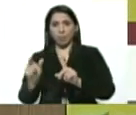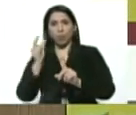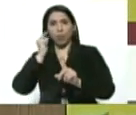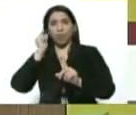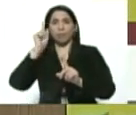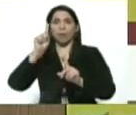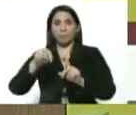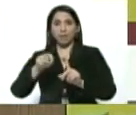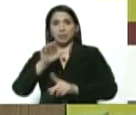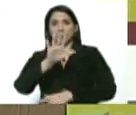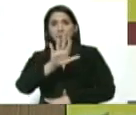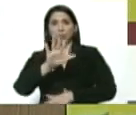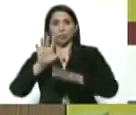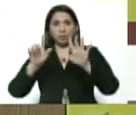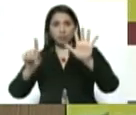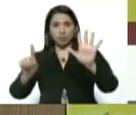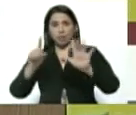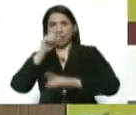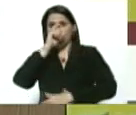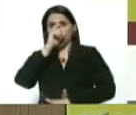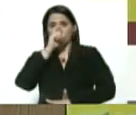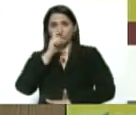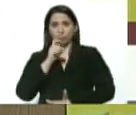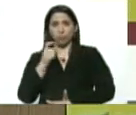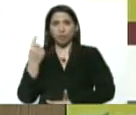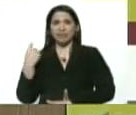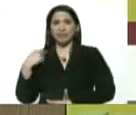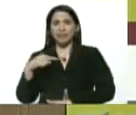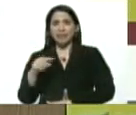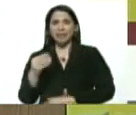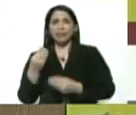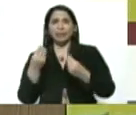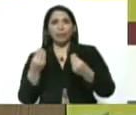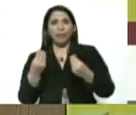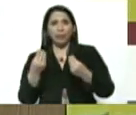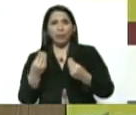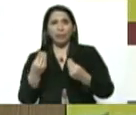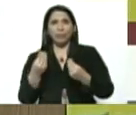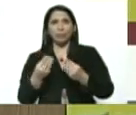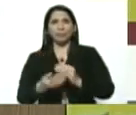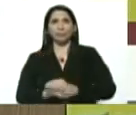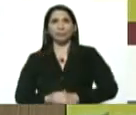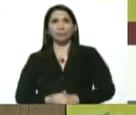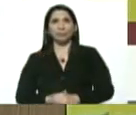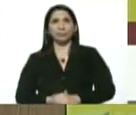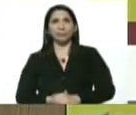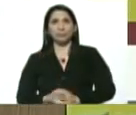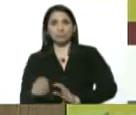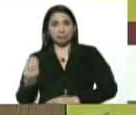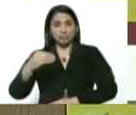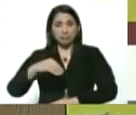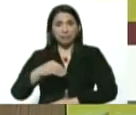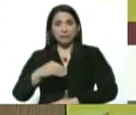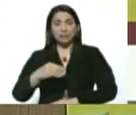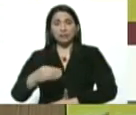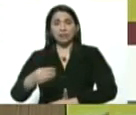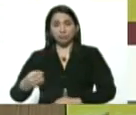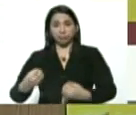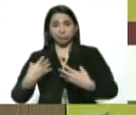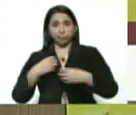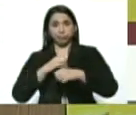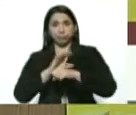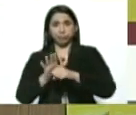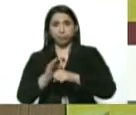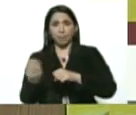de 56 años de edad que tiene como comorbilidad que tiene agregado a la infección por